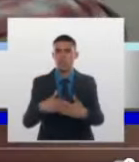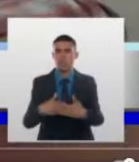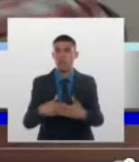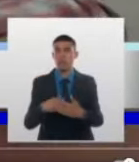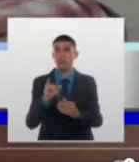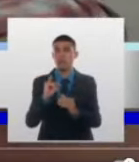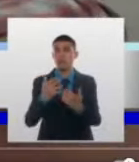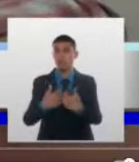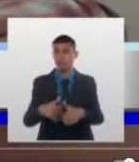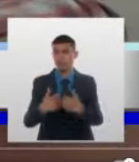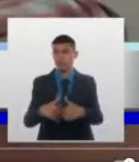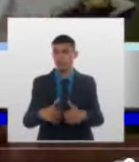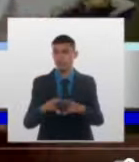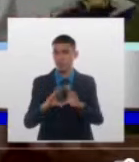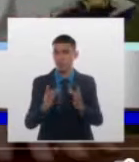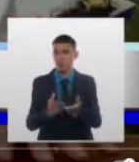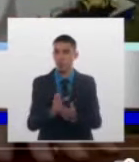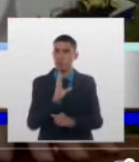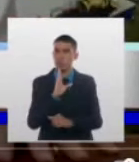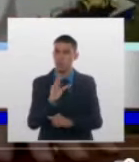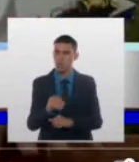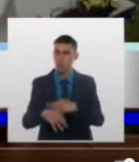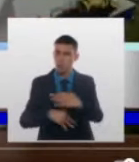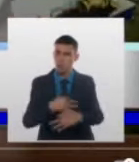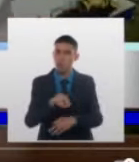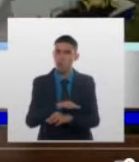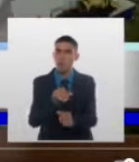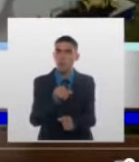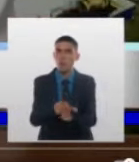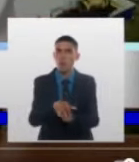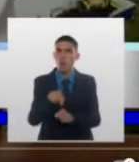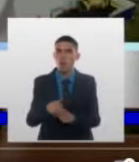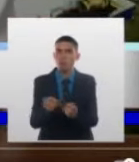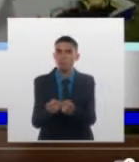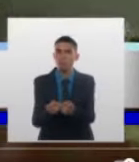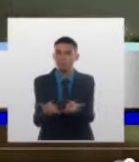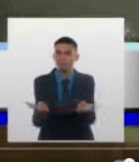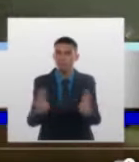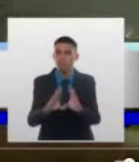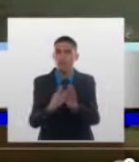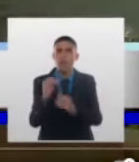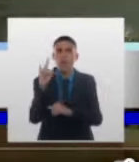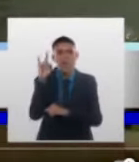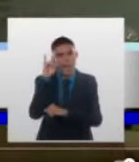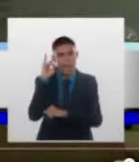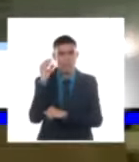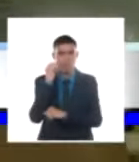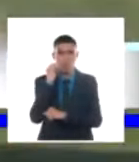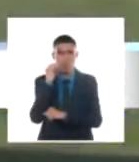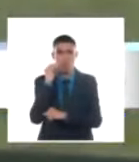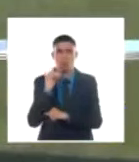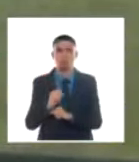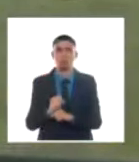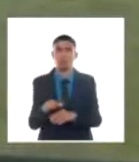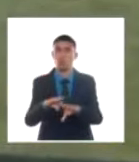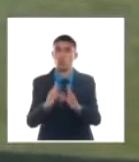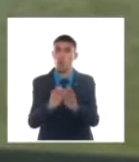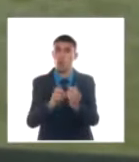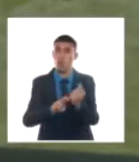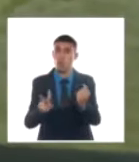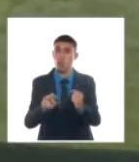Industria Agroalimentaria, afirmó que hoy comenzó el proceso de distribución de la leche en polvo en todo el país, inicialmente en